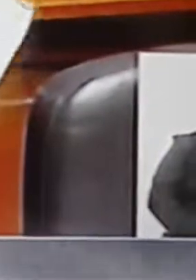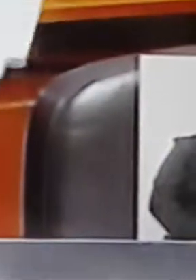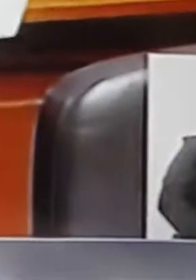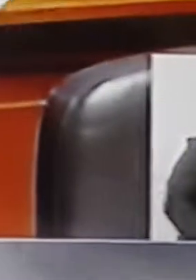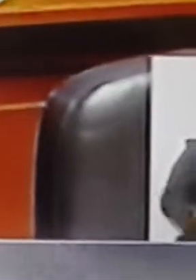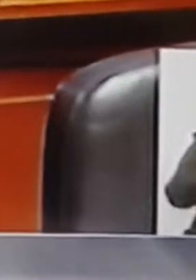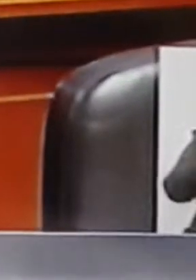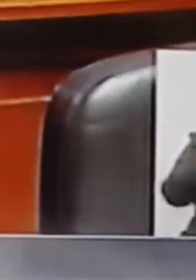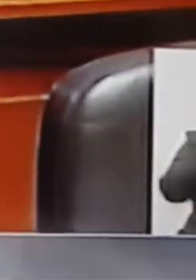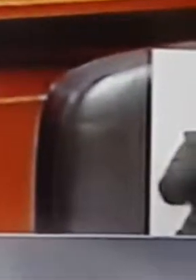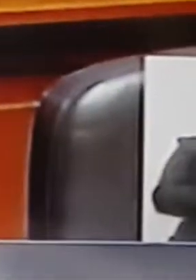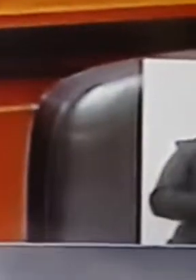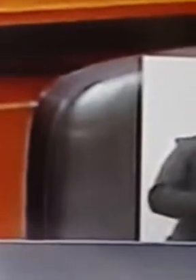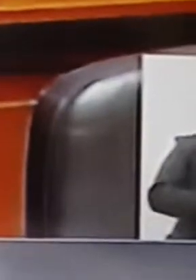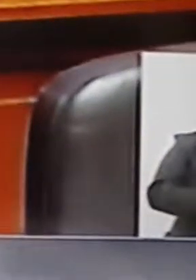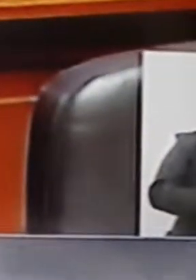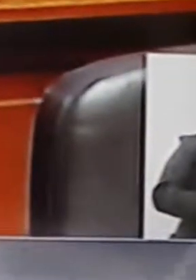aprobado,